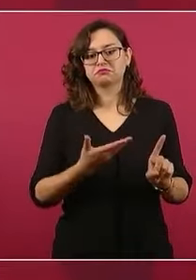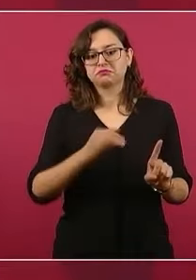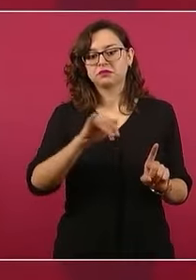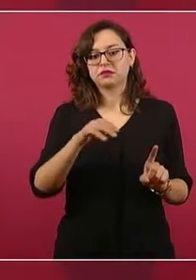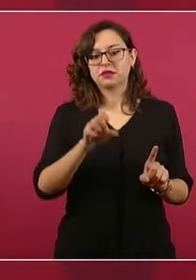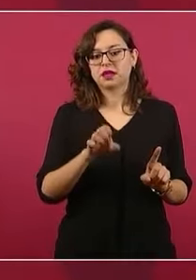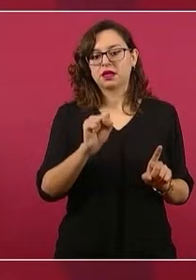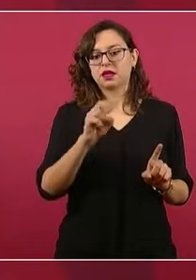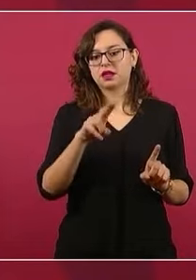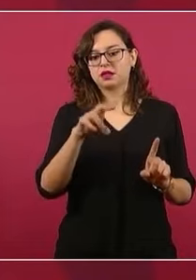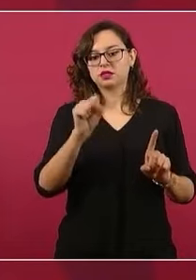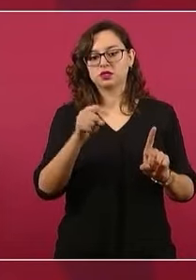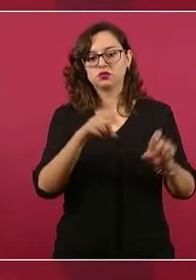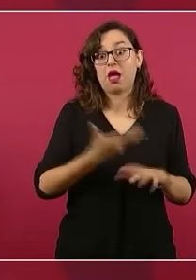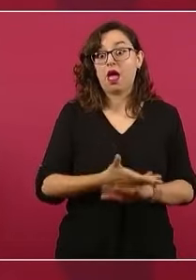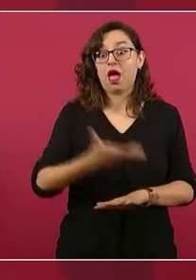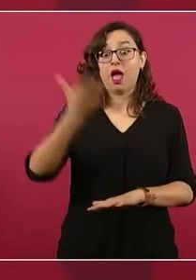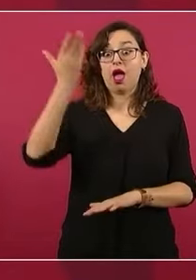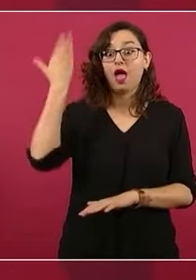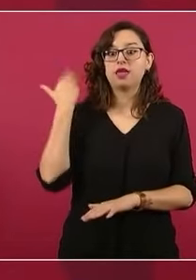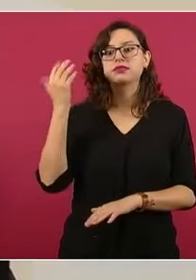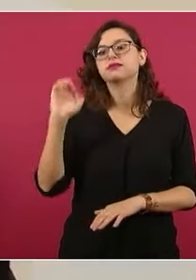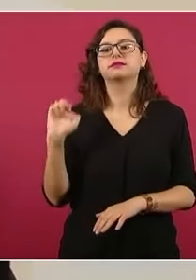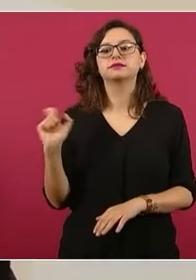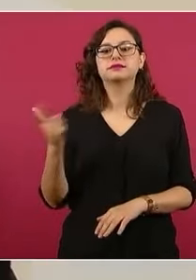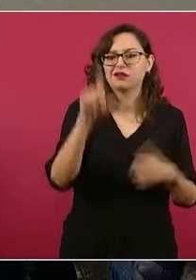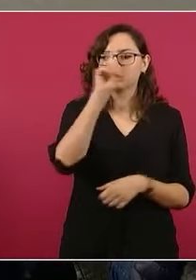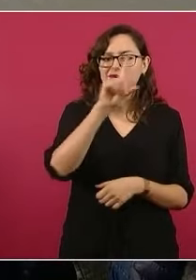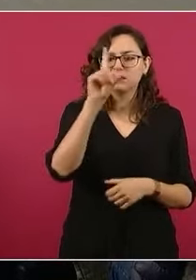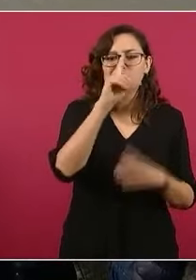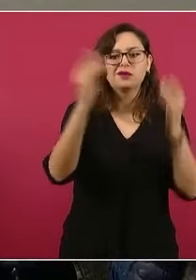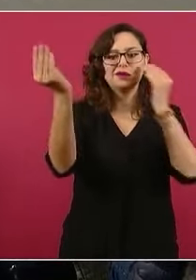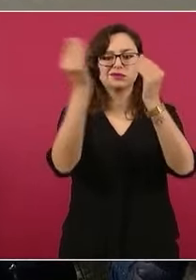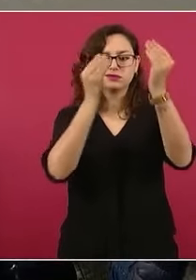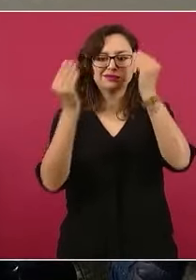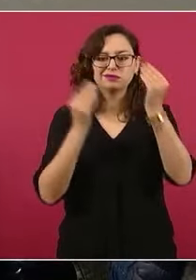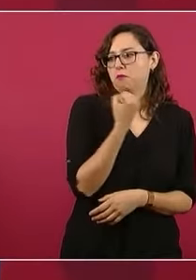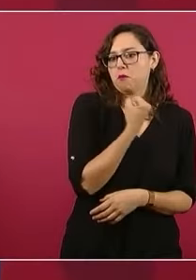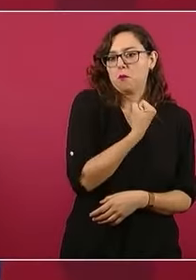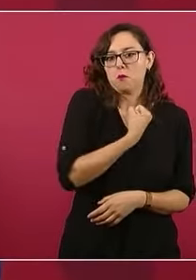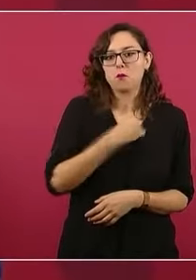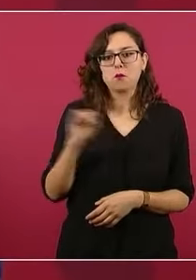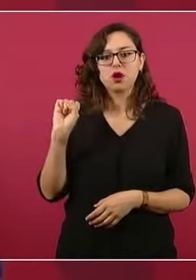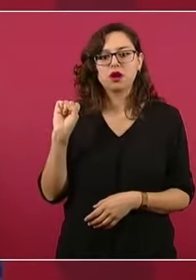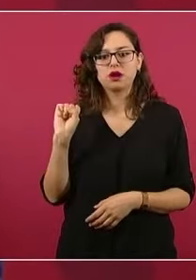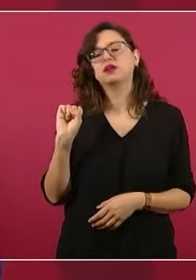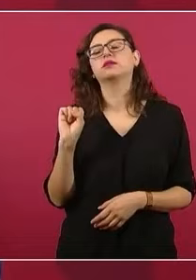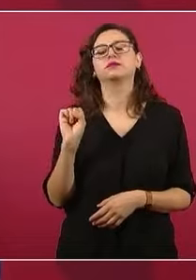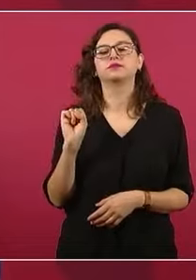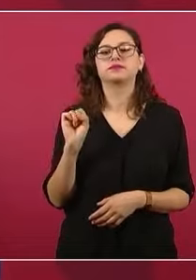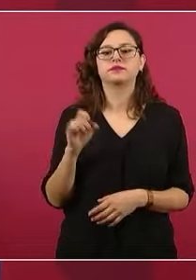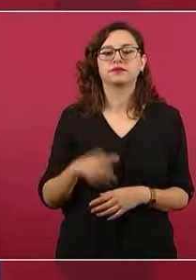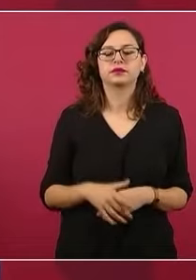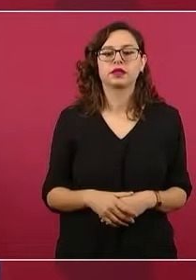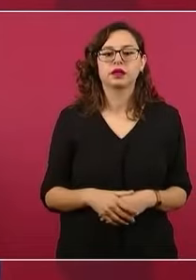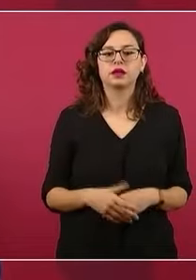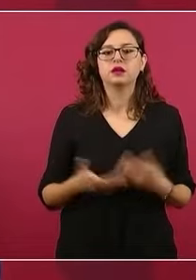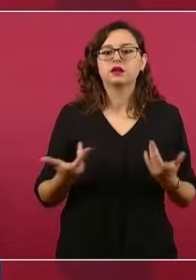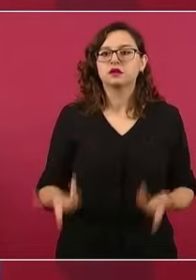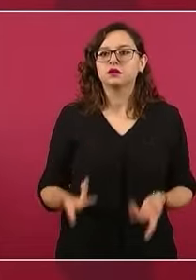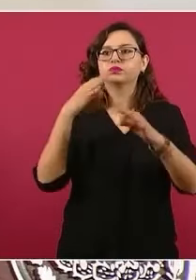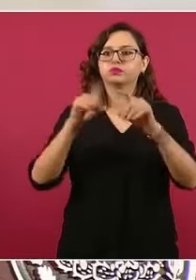antes, ¿no? Que tenían hasta asesores, especialistas en imagen, y tenían que estar mucho tiempo en las